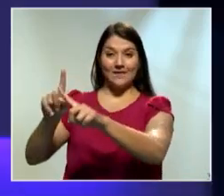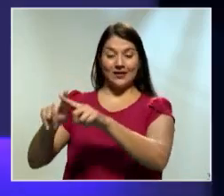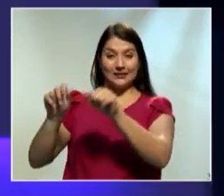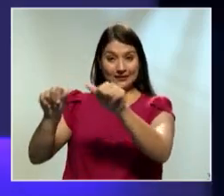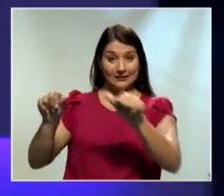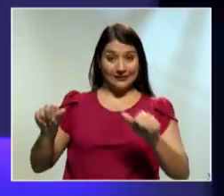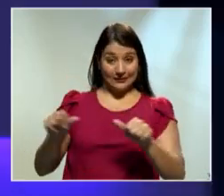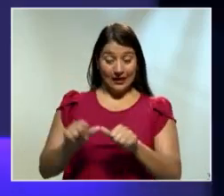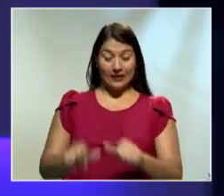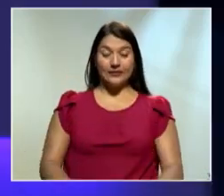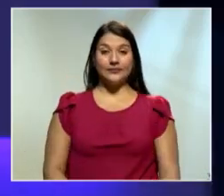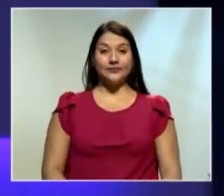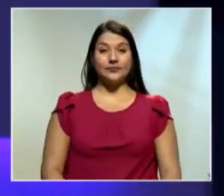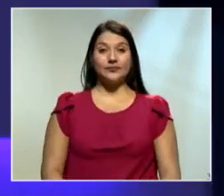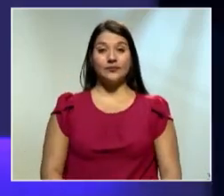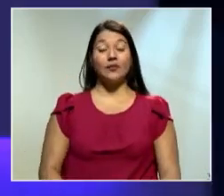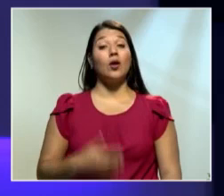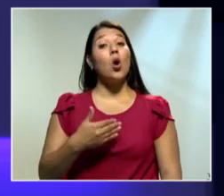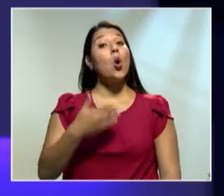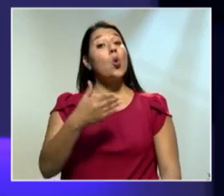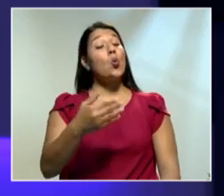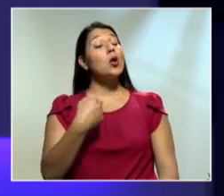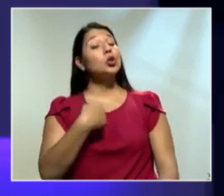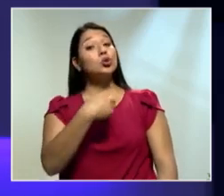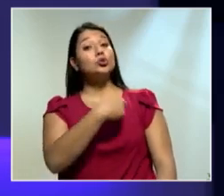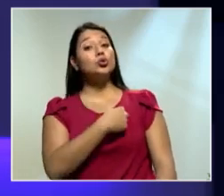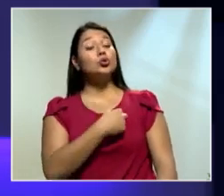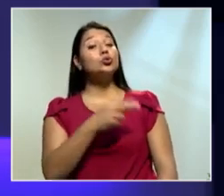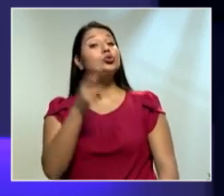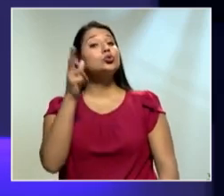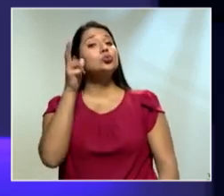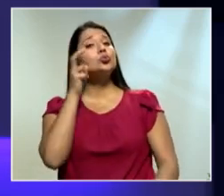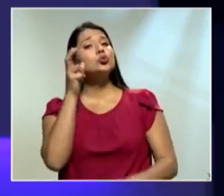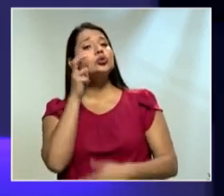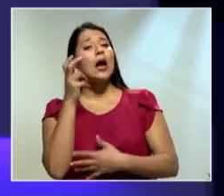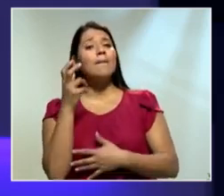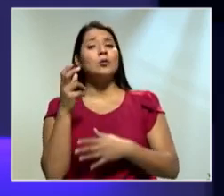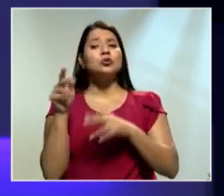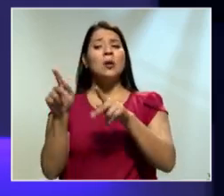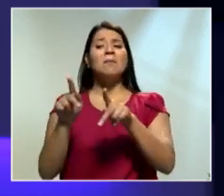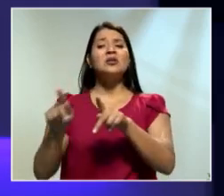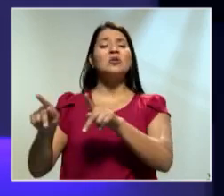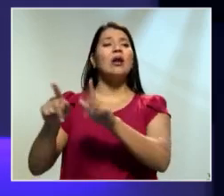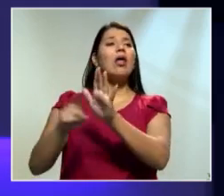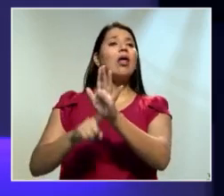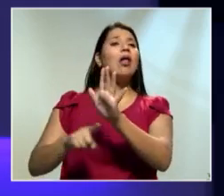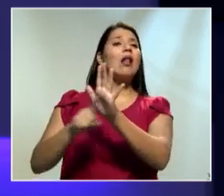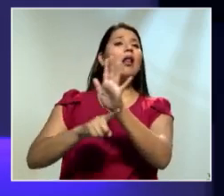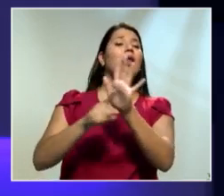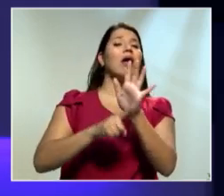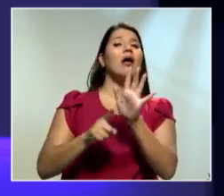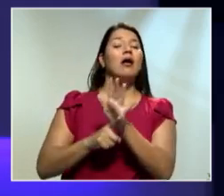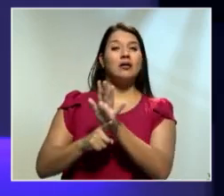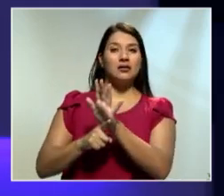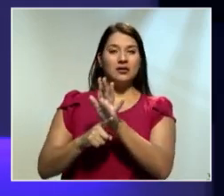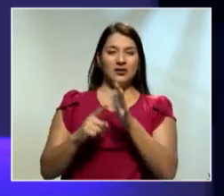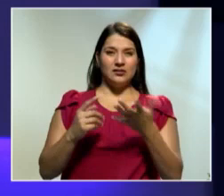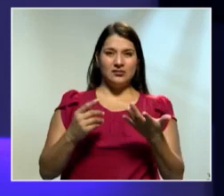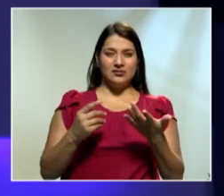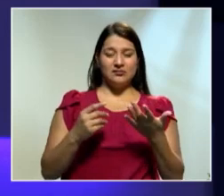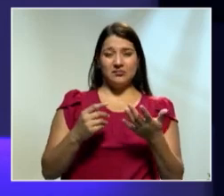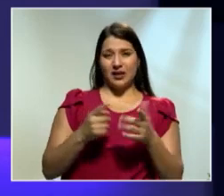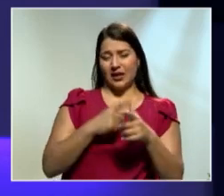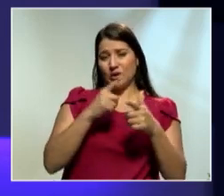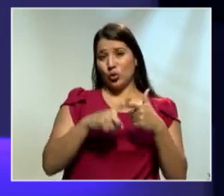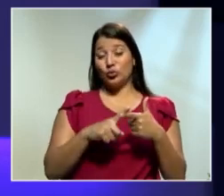Ahí, cuando uno escucha voces negacionistas y tal, basta